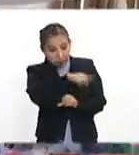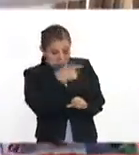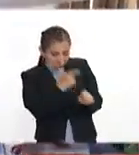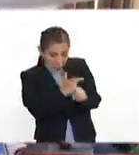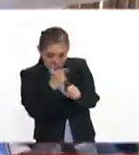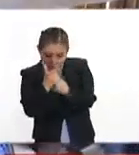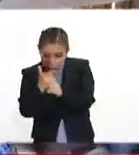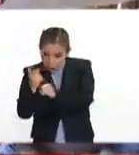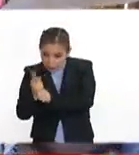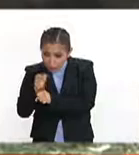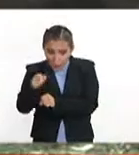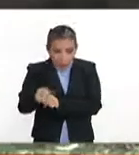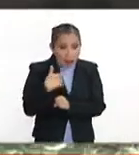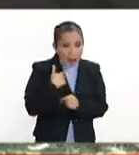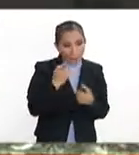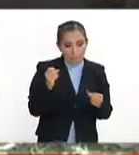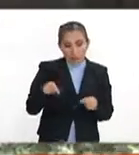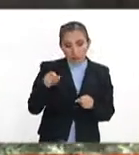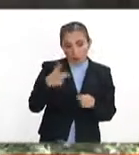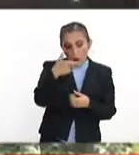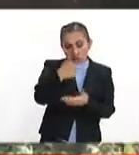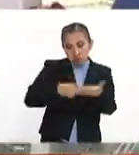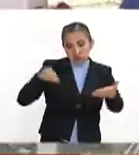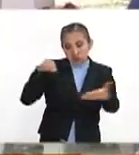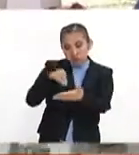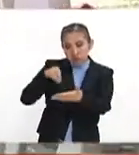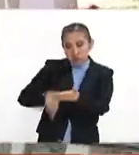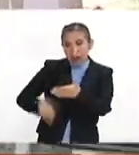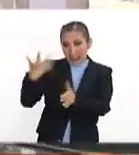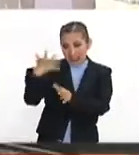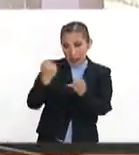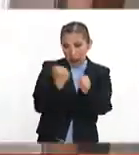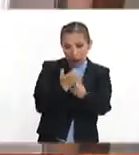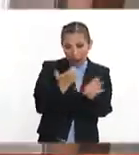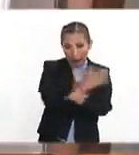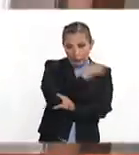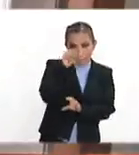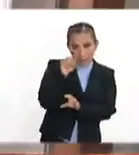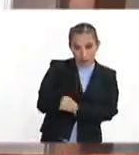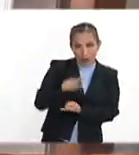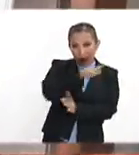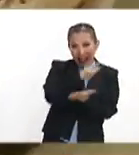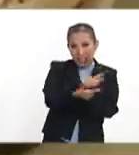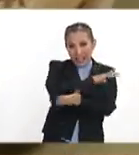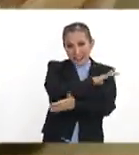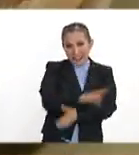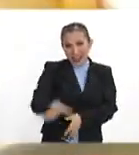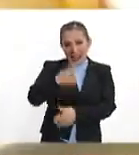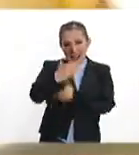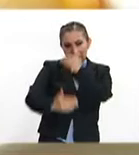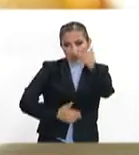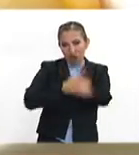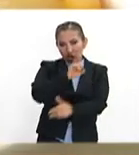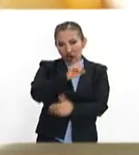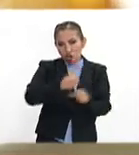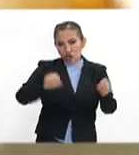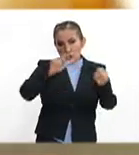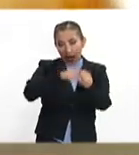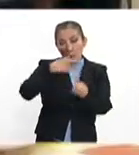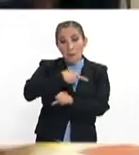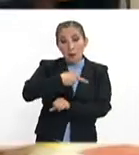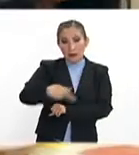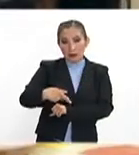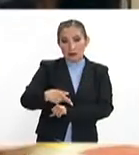condición es a quien en este momento y desde hace 10 años, en base a la Ley General de Desarrollo Social, se le considera en